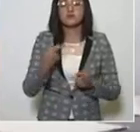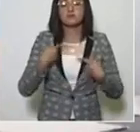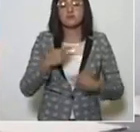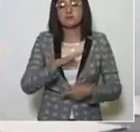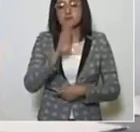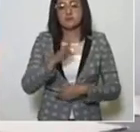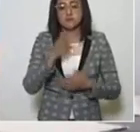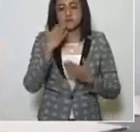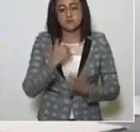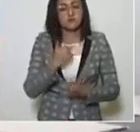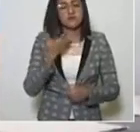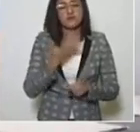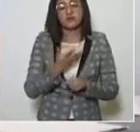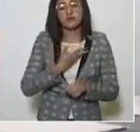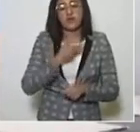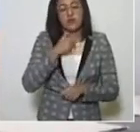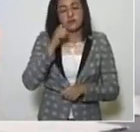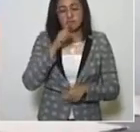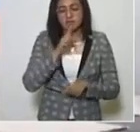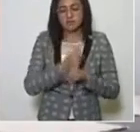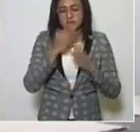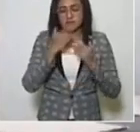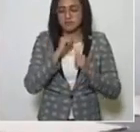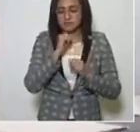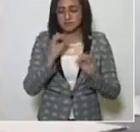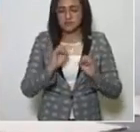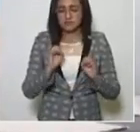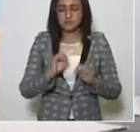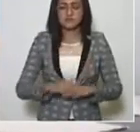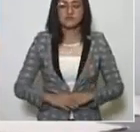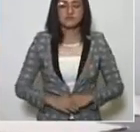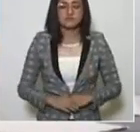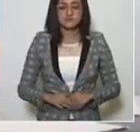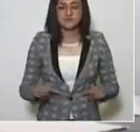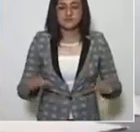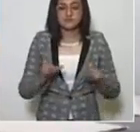defunciones, afortunadamente no hubo defunciones registradas en las últimas 24 horas. Es